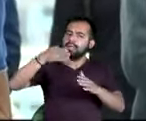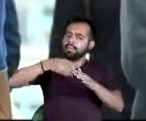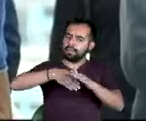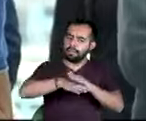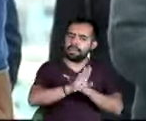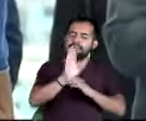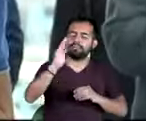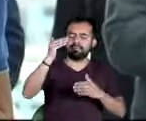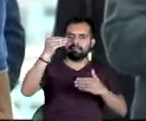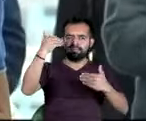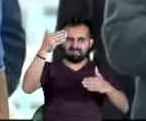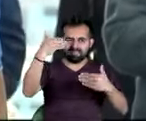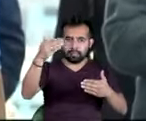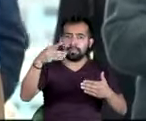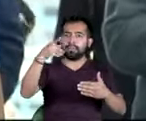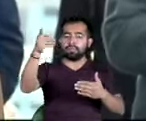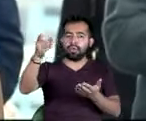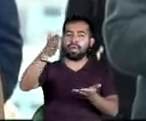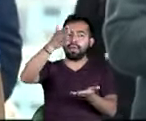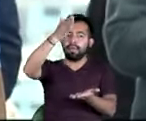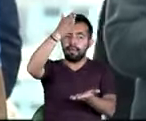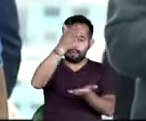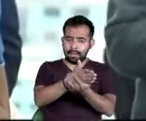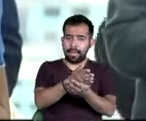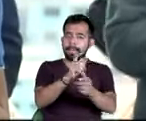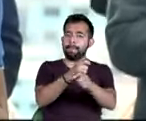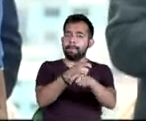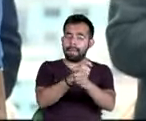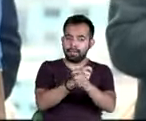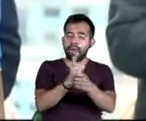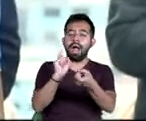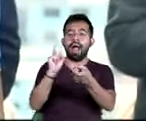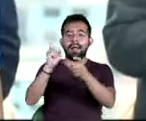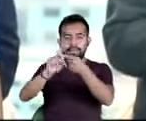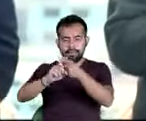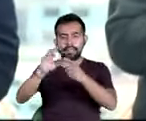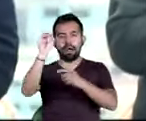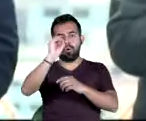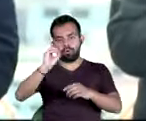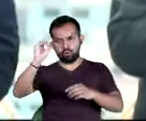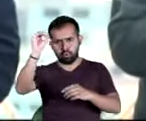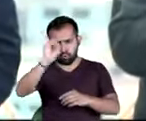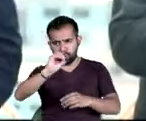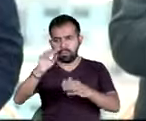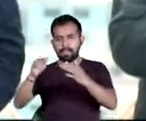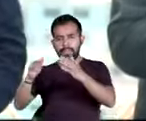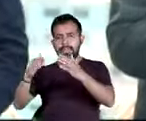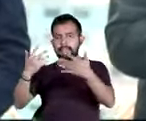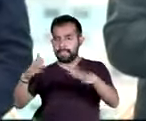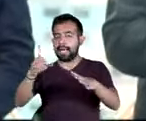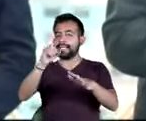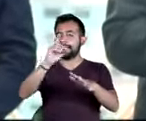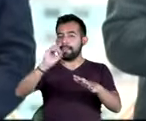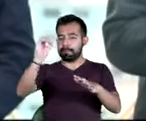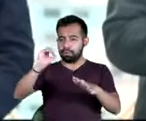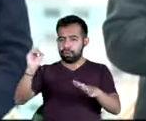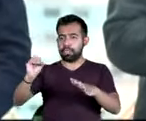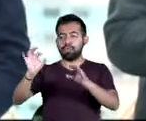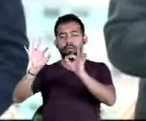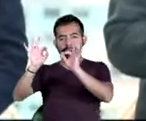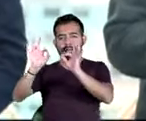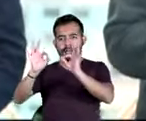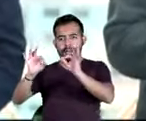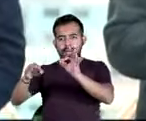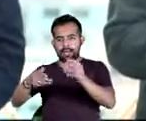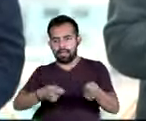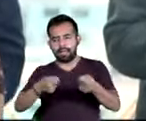va a detener la operación del metro hasta que en octubre pueda ser 100% funcional o cuál sería la